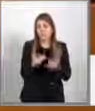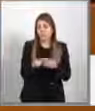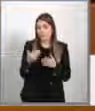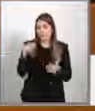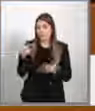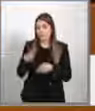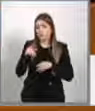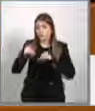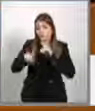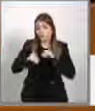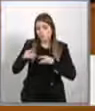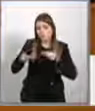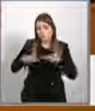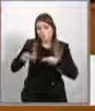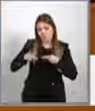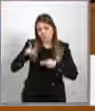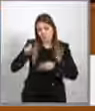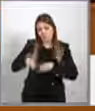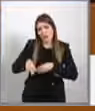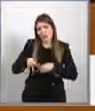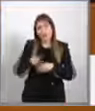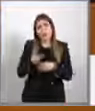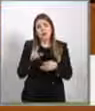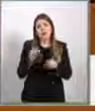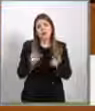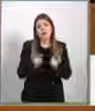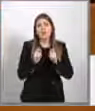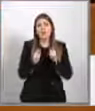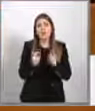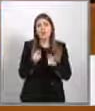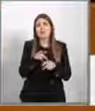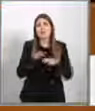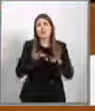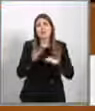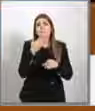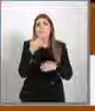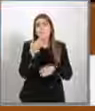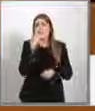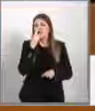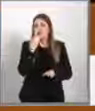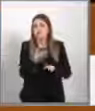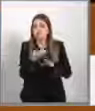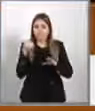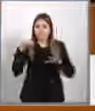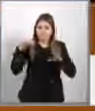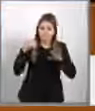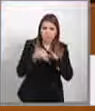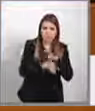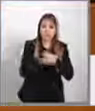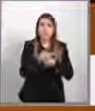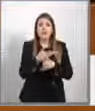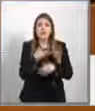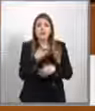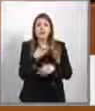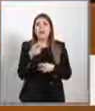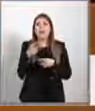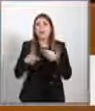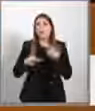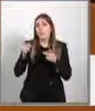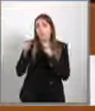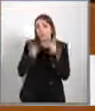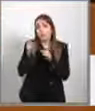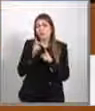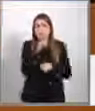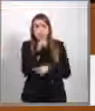los procedimientos. No se privilegió un trabajo responsable y profundo que atendiera las inquietudes y